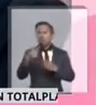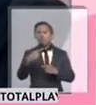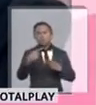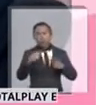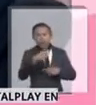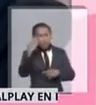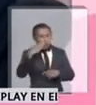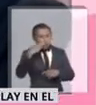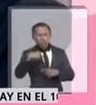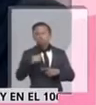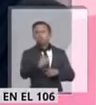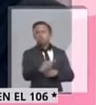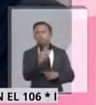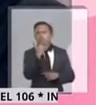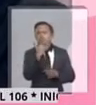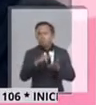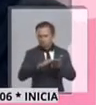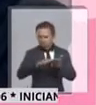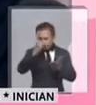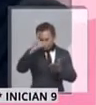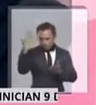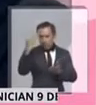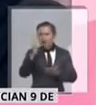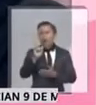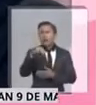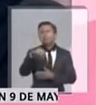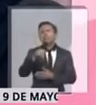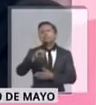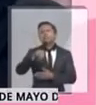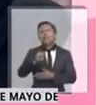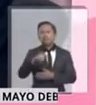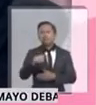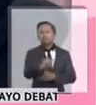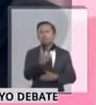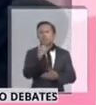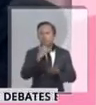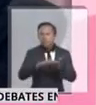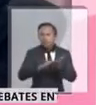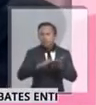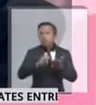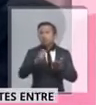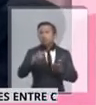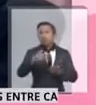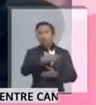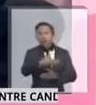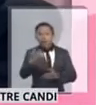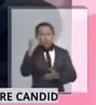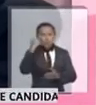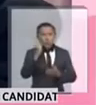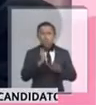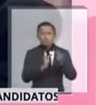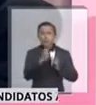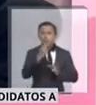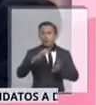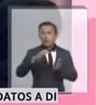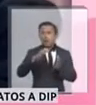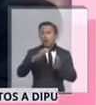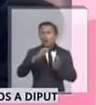especulaciones, porque permite efectivamente ir conectando con distintos puntos, como en una novela, ¿no? Por ejemplo, otro caso